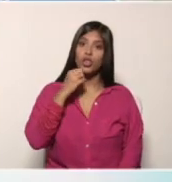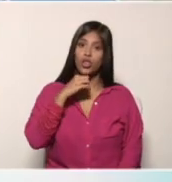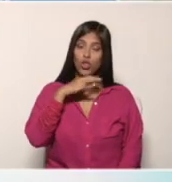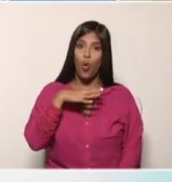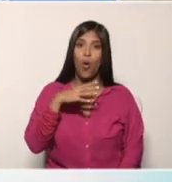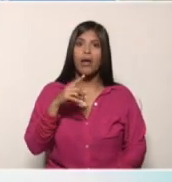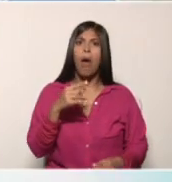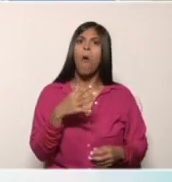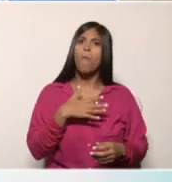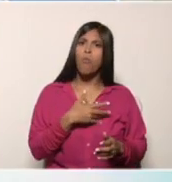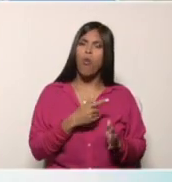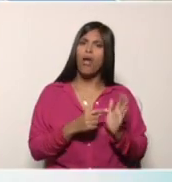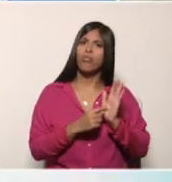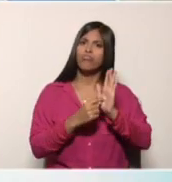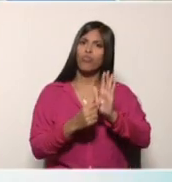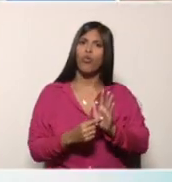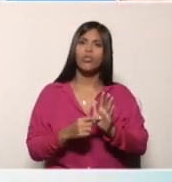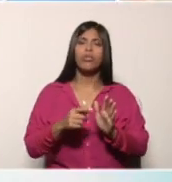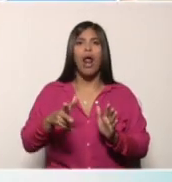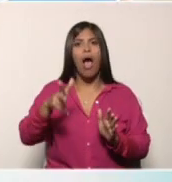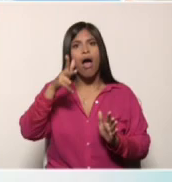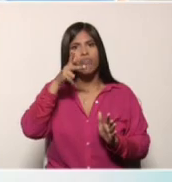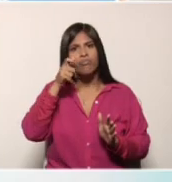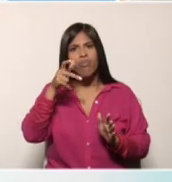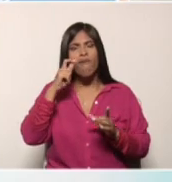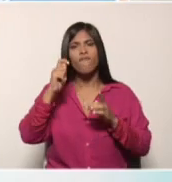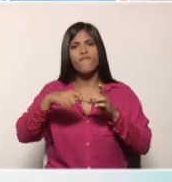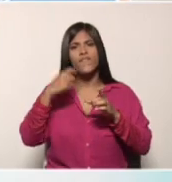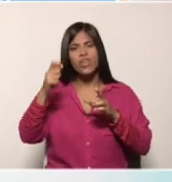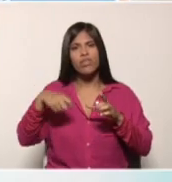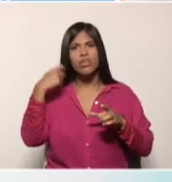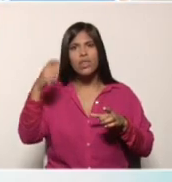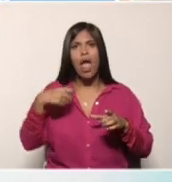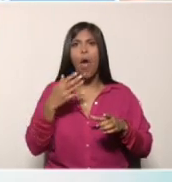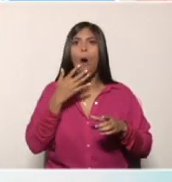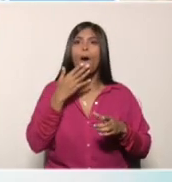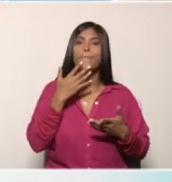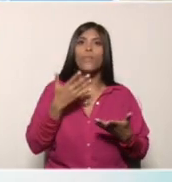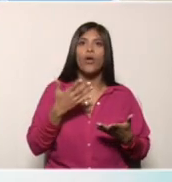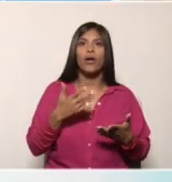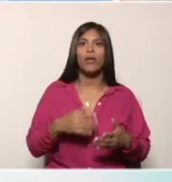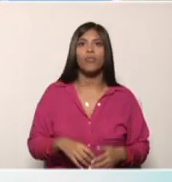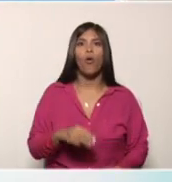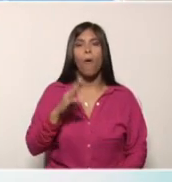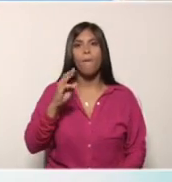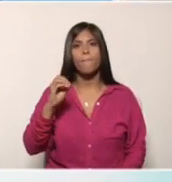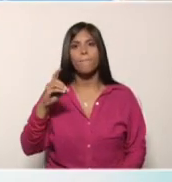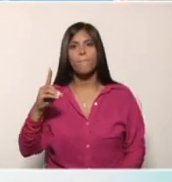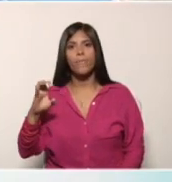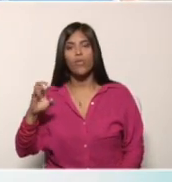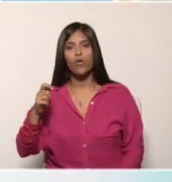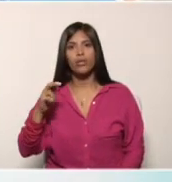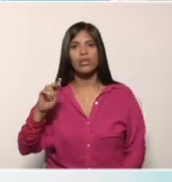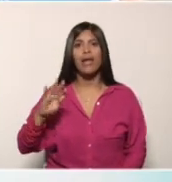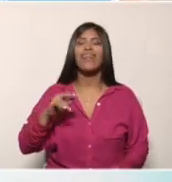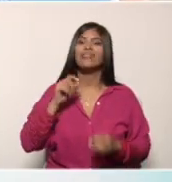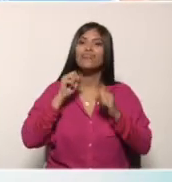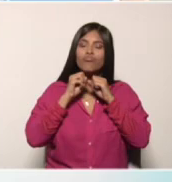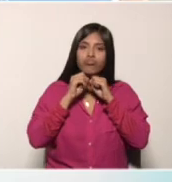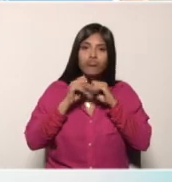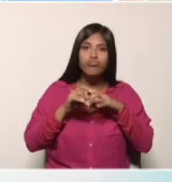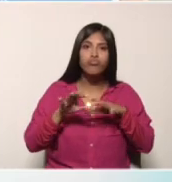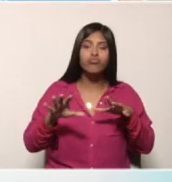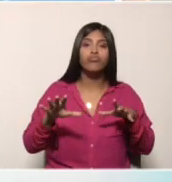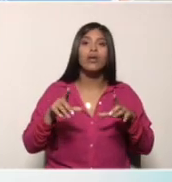de audio o video que sea mucho más bonito e interactivo. Ya sé, ¿y si lo hacemos como un podcast? ¿Un podcast? ¿Qué es eso? Es una publicación